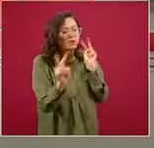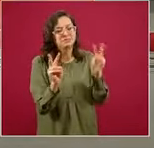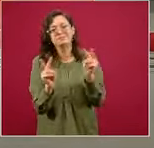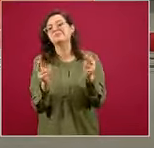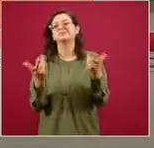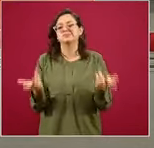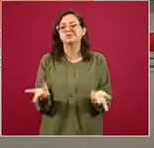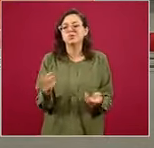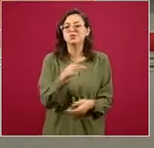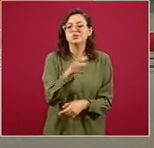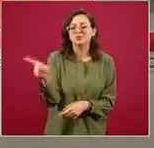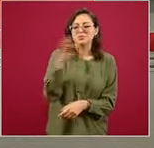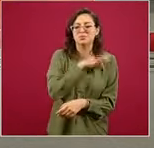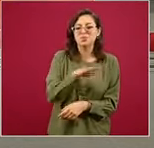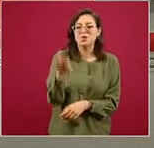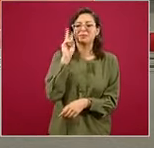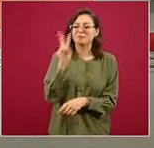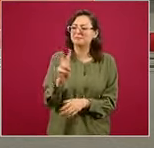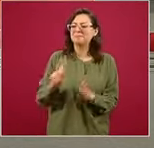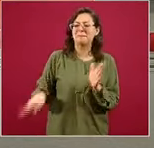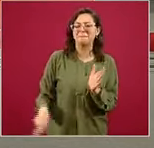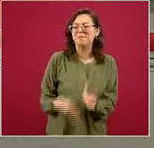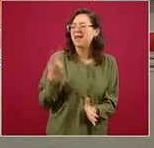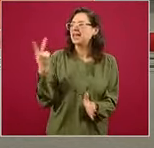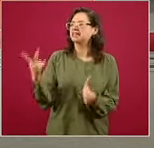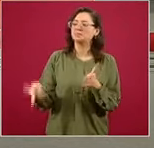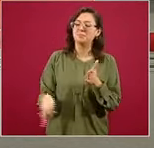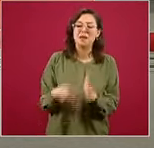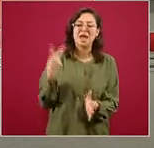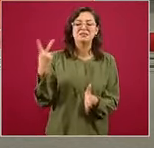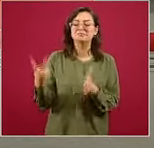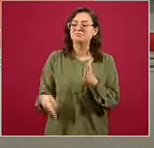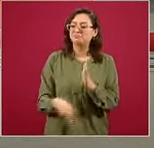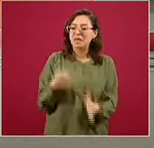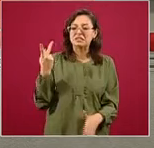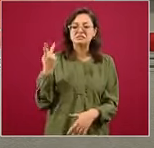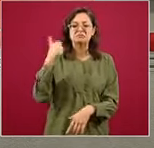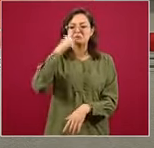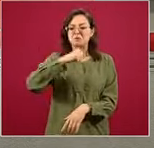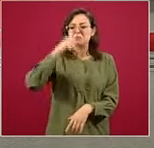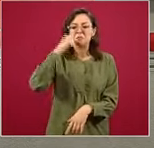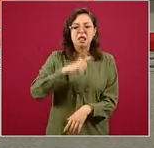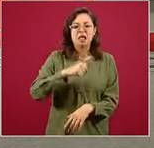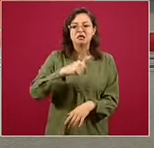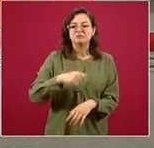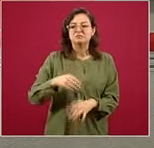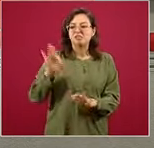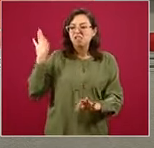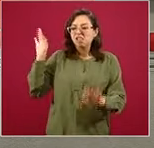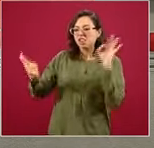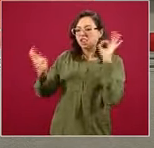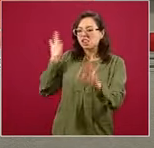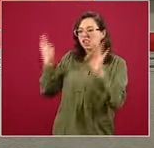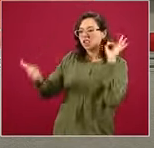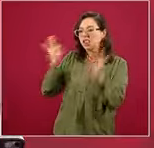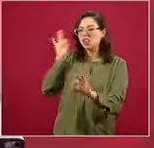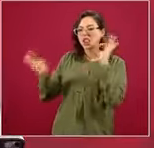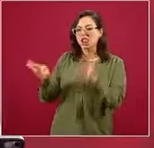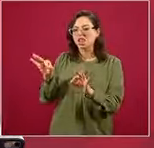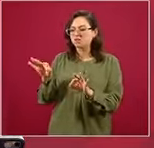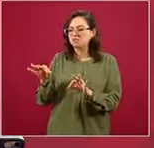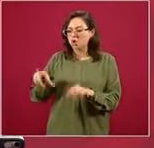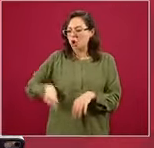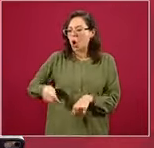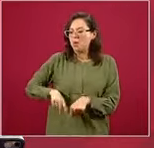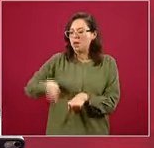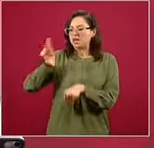notará cómo existe esta continua idea de generar la sensación de que hay pleitos. No los